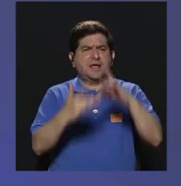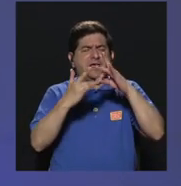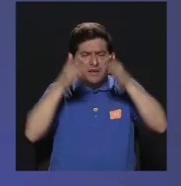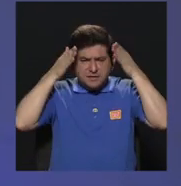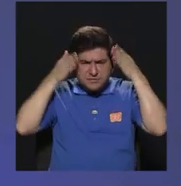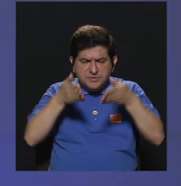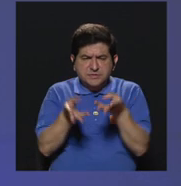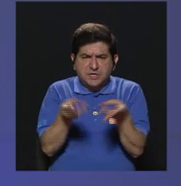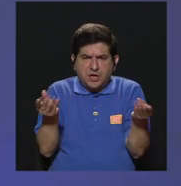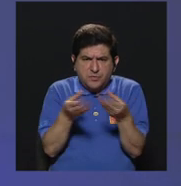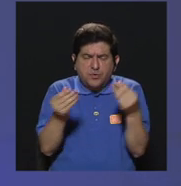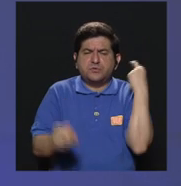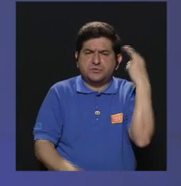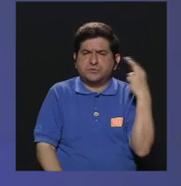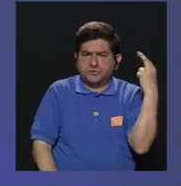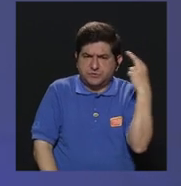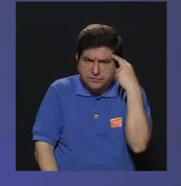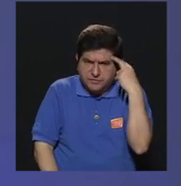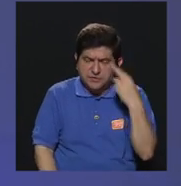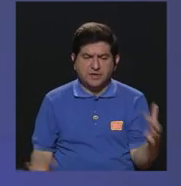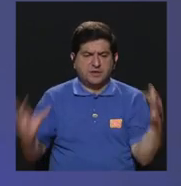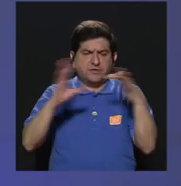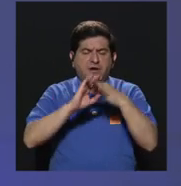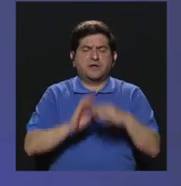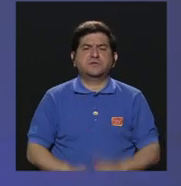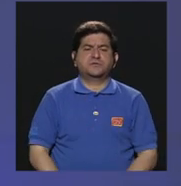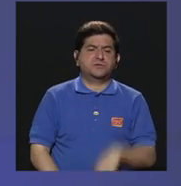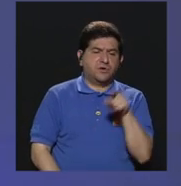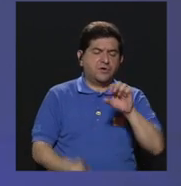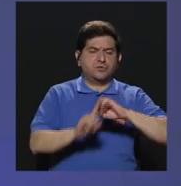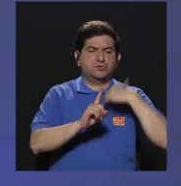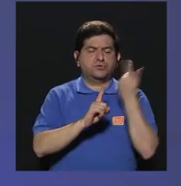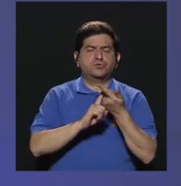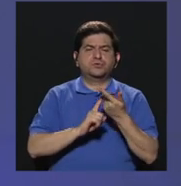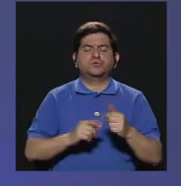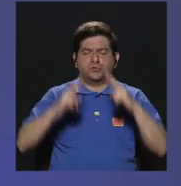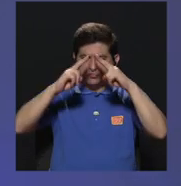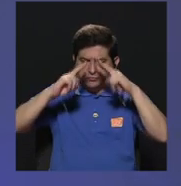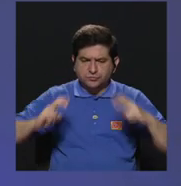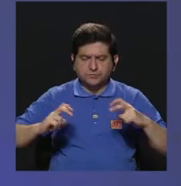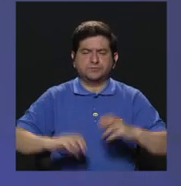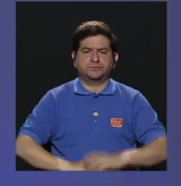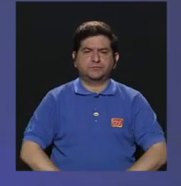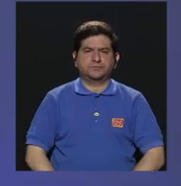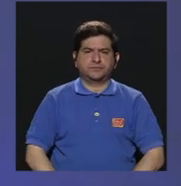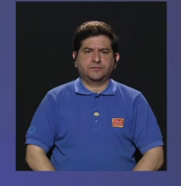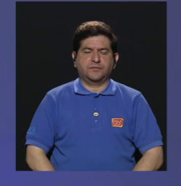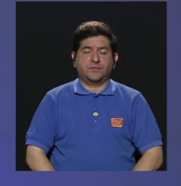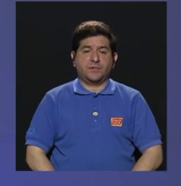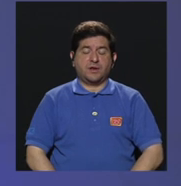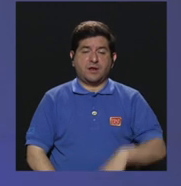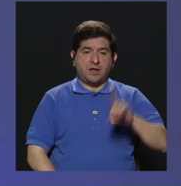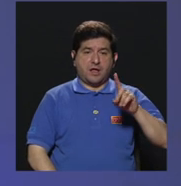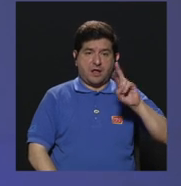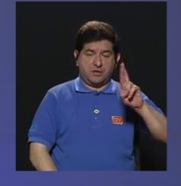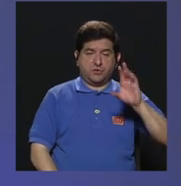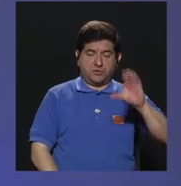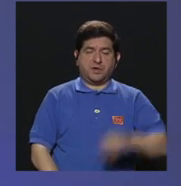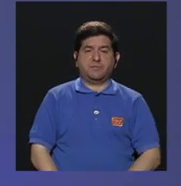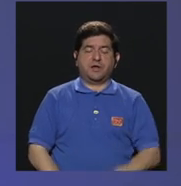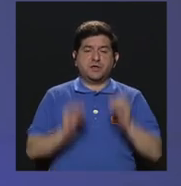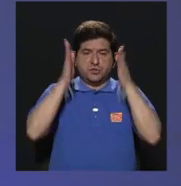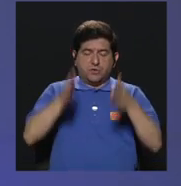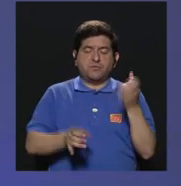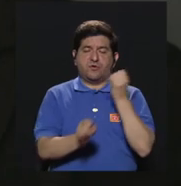particularmente en la producción y reflexión en torno a la disciplina de la sociología. El doctor Camacho es profesor emérito de